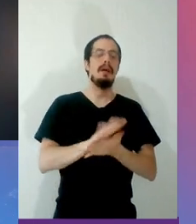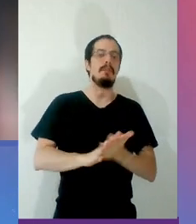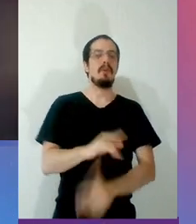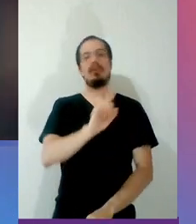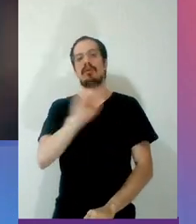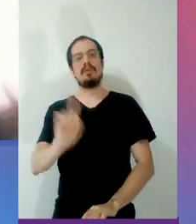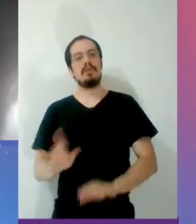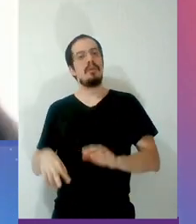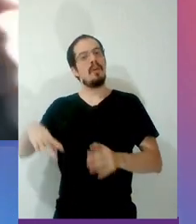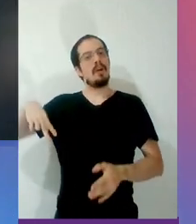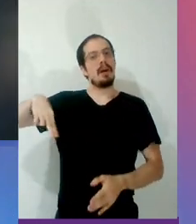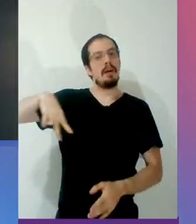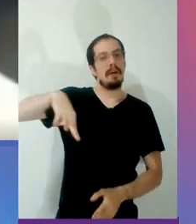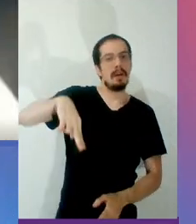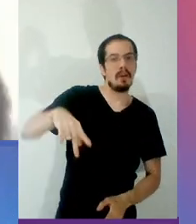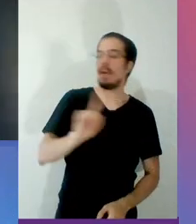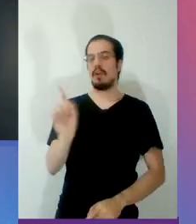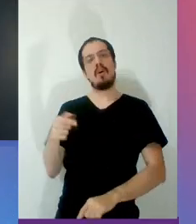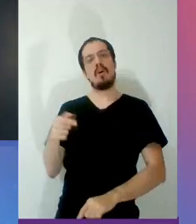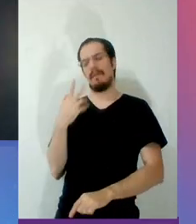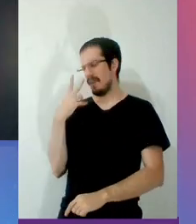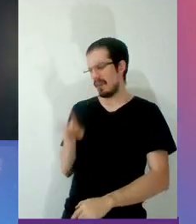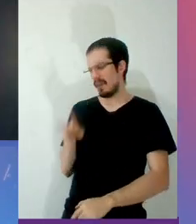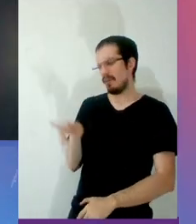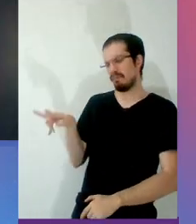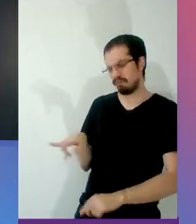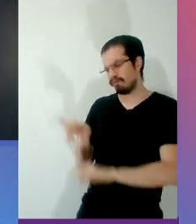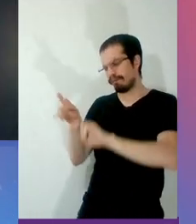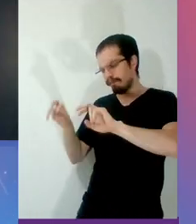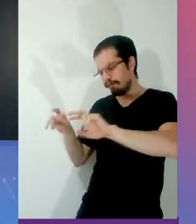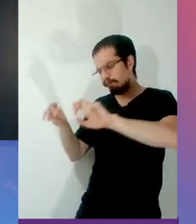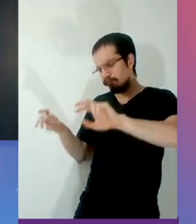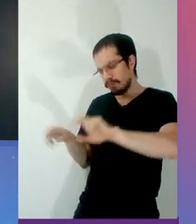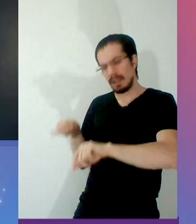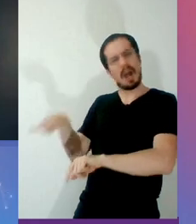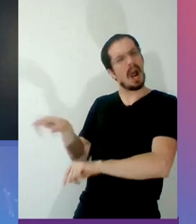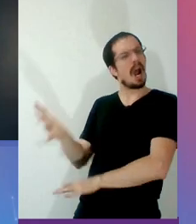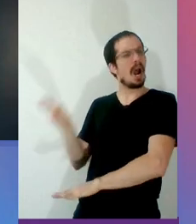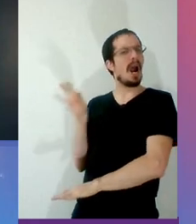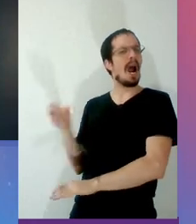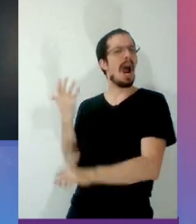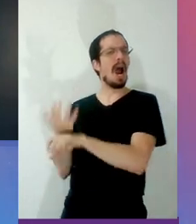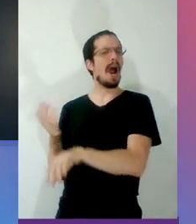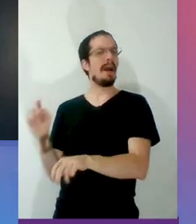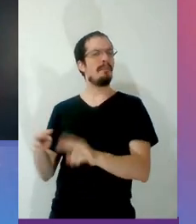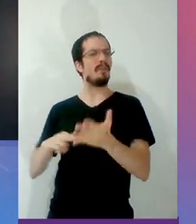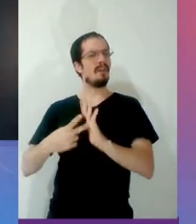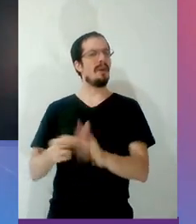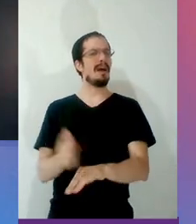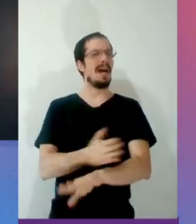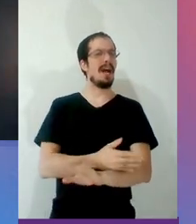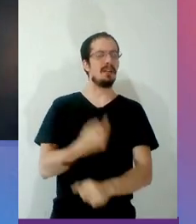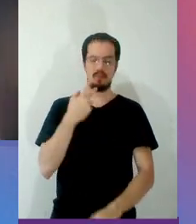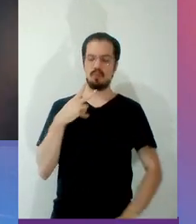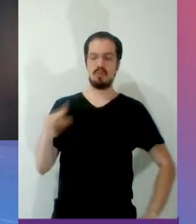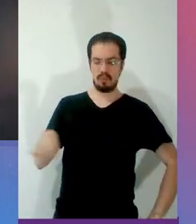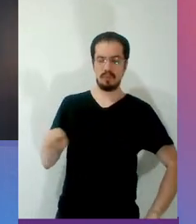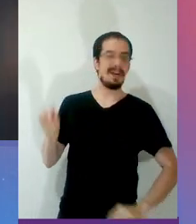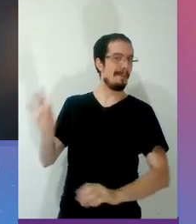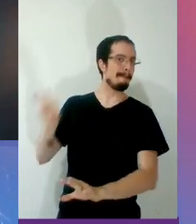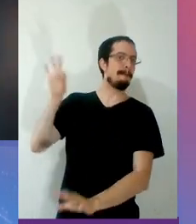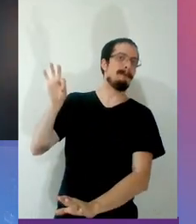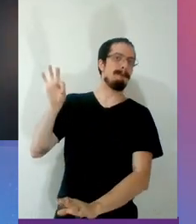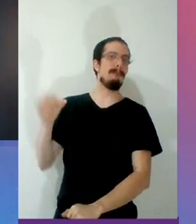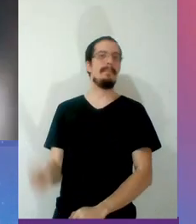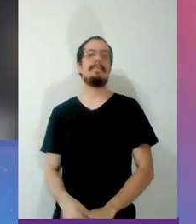empezar a observar, a analizar, a detectar desde mucho más temprano. En general, nosotros nos reímos siempre porque yo digo, claro,